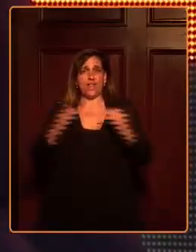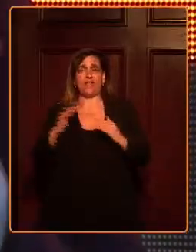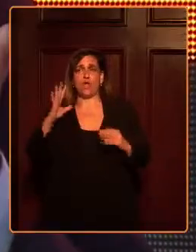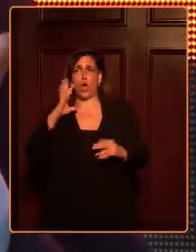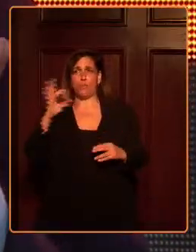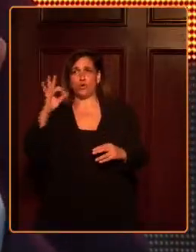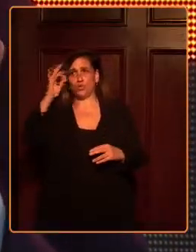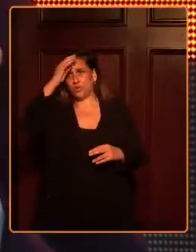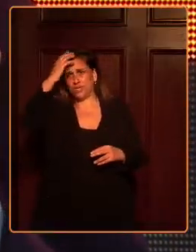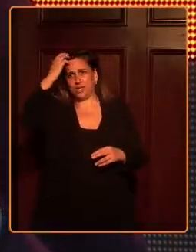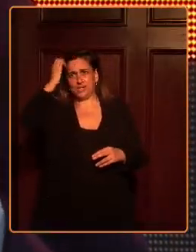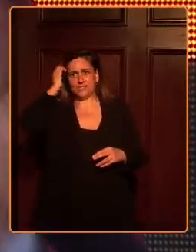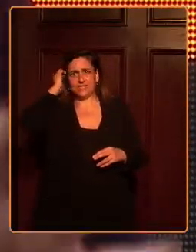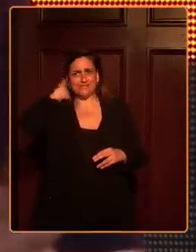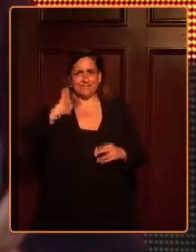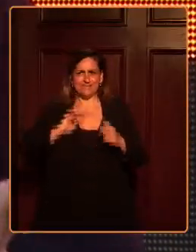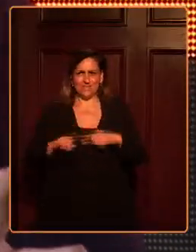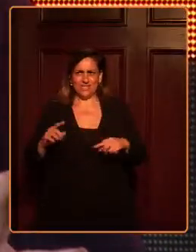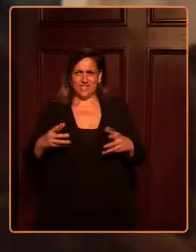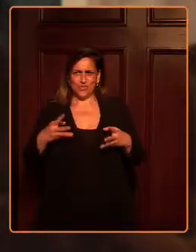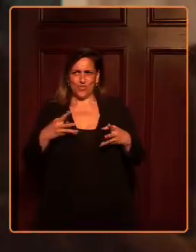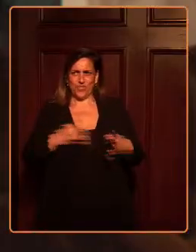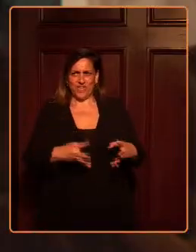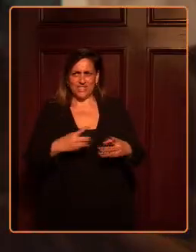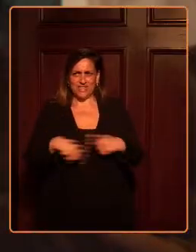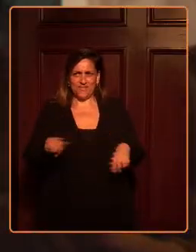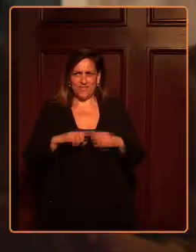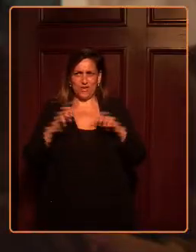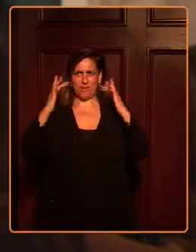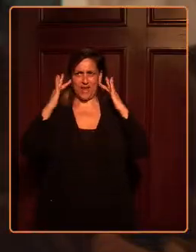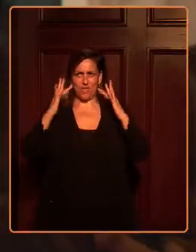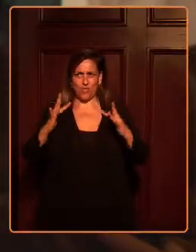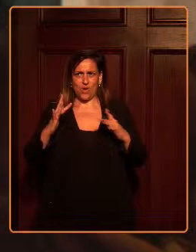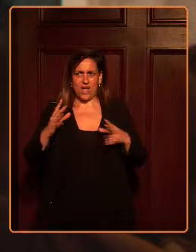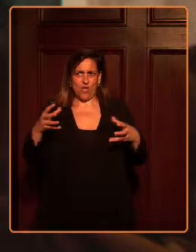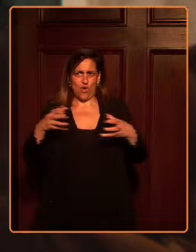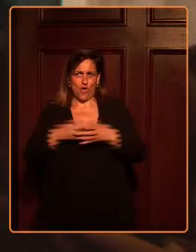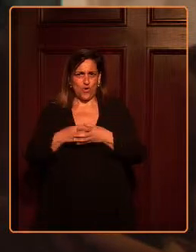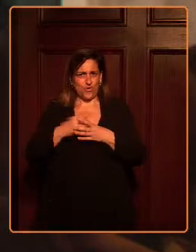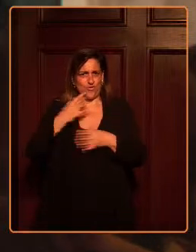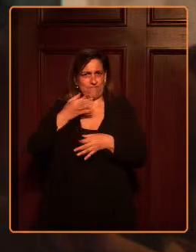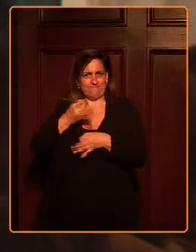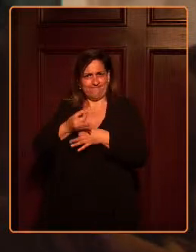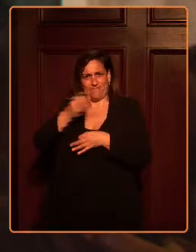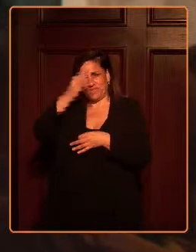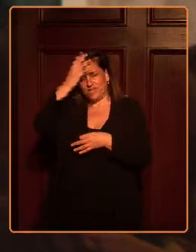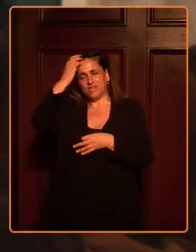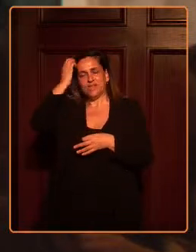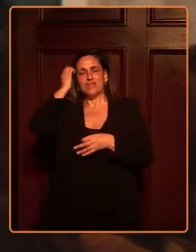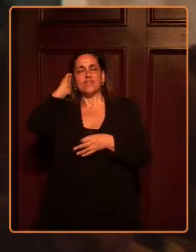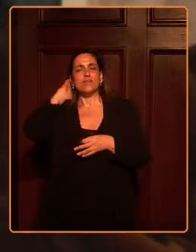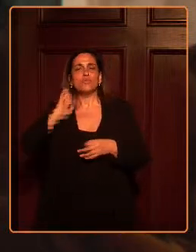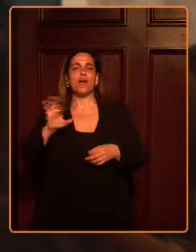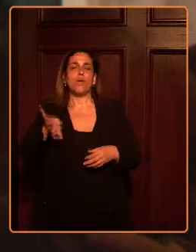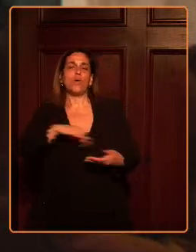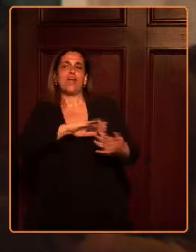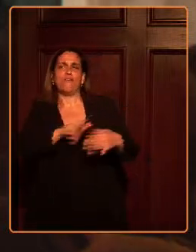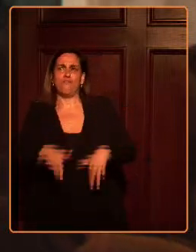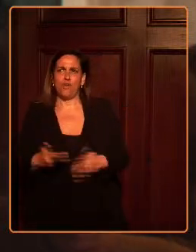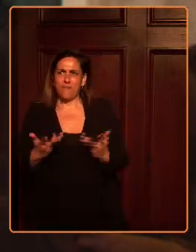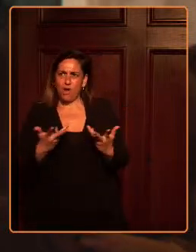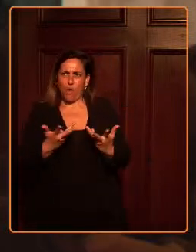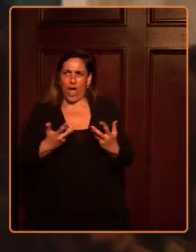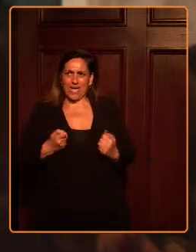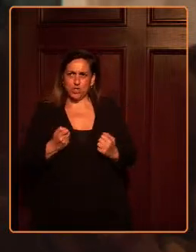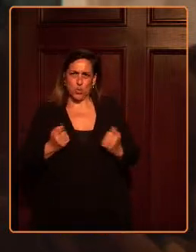Es un desafío para el educante y para el educando en un buen sentido.